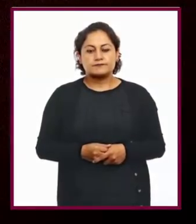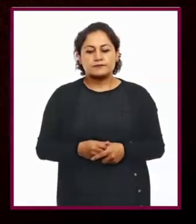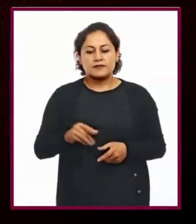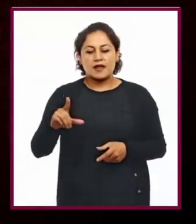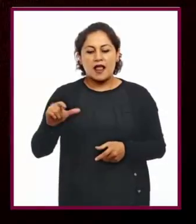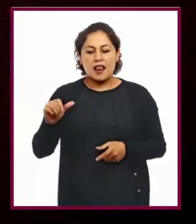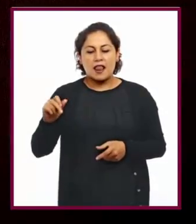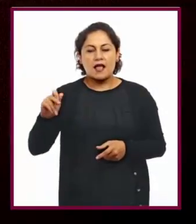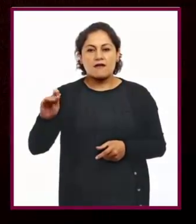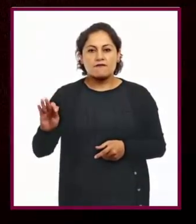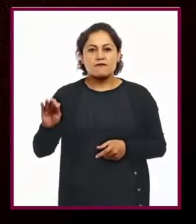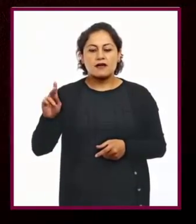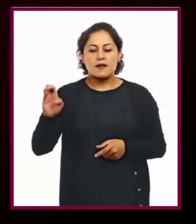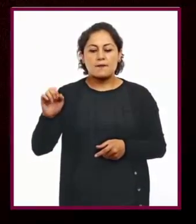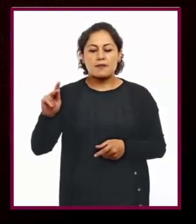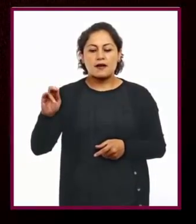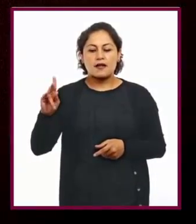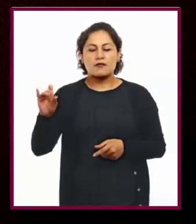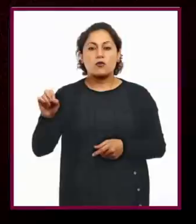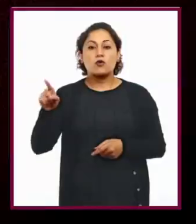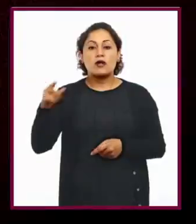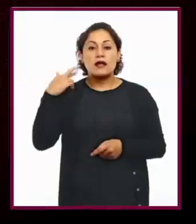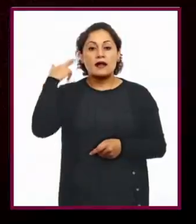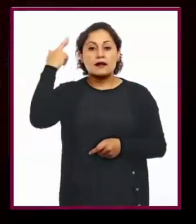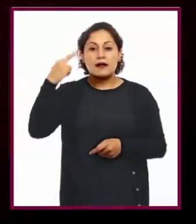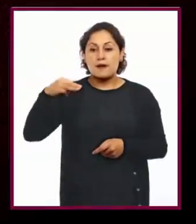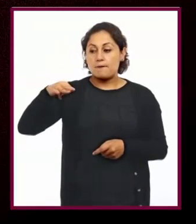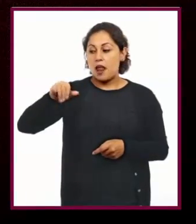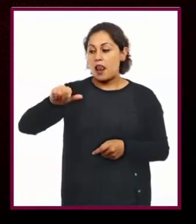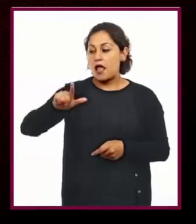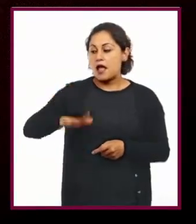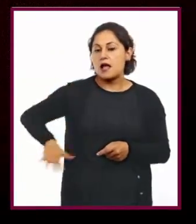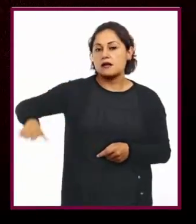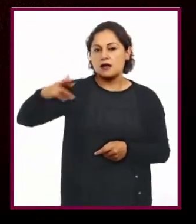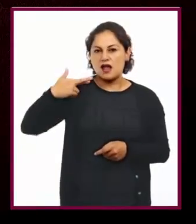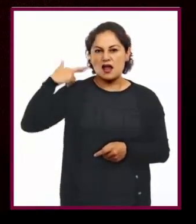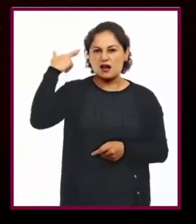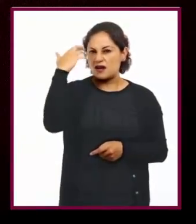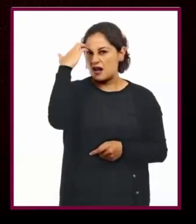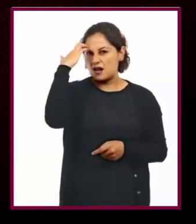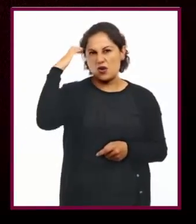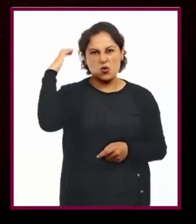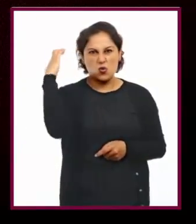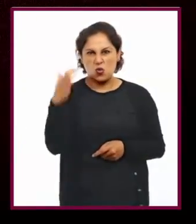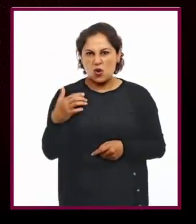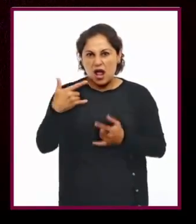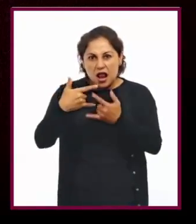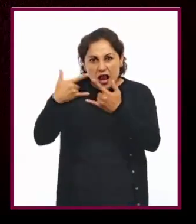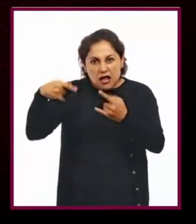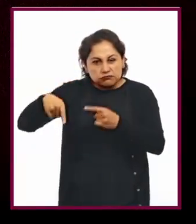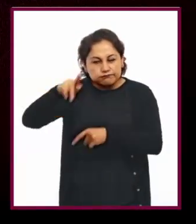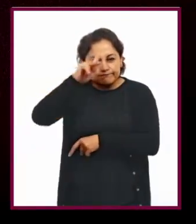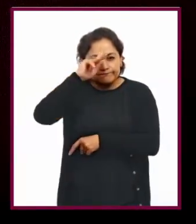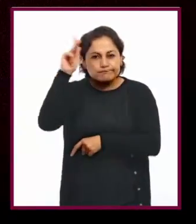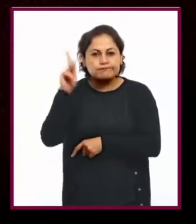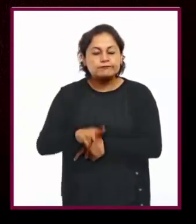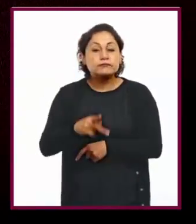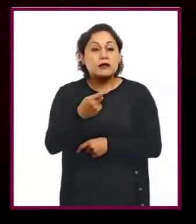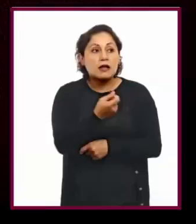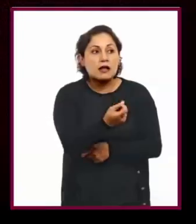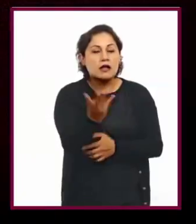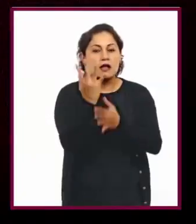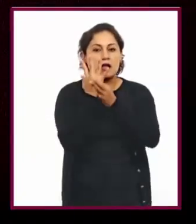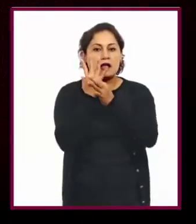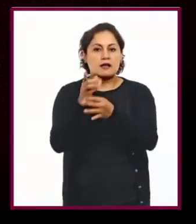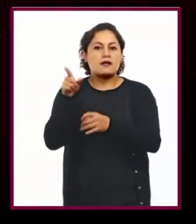Vlad el Empalador, rey de Valaquia, fue uno de los reyes más crueles de la historia. Dicen que en